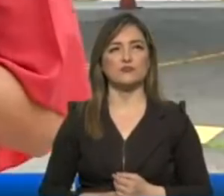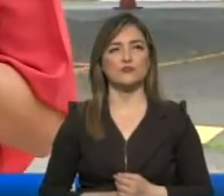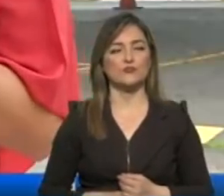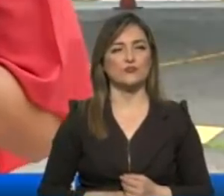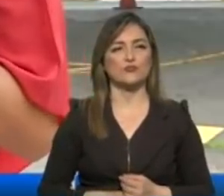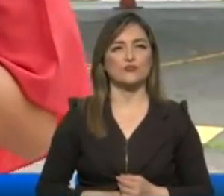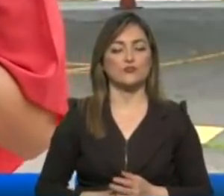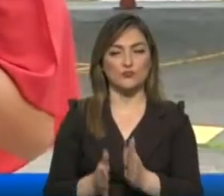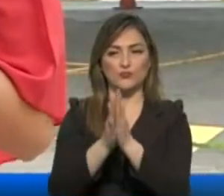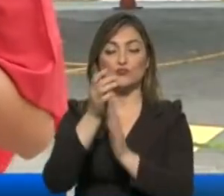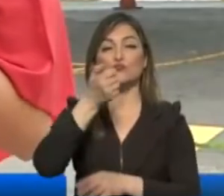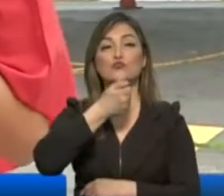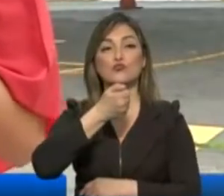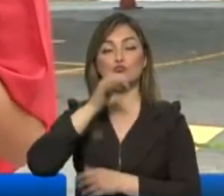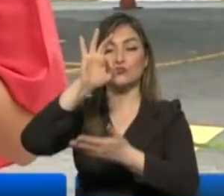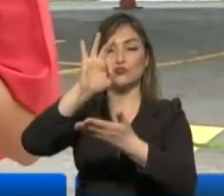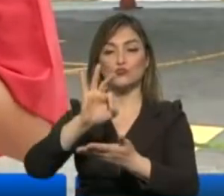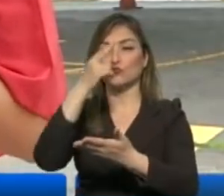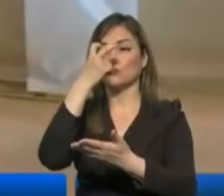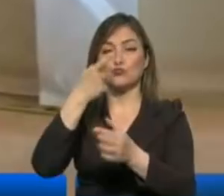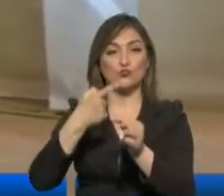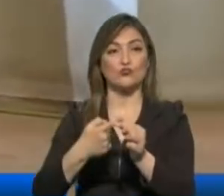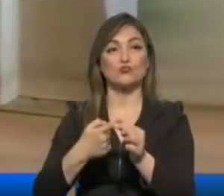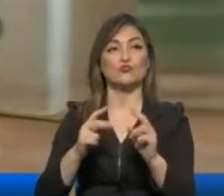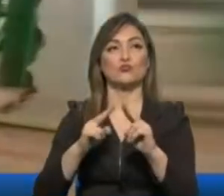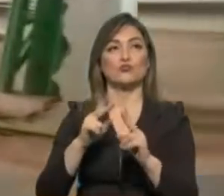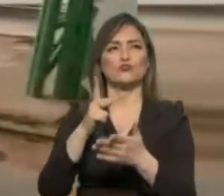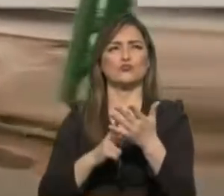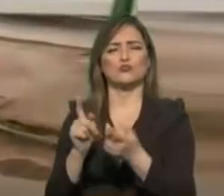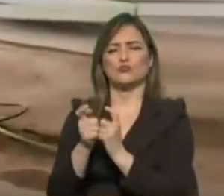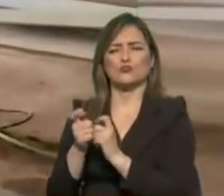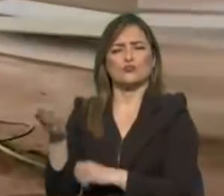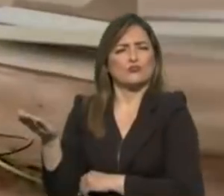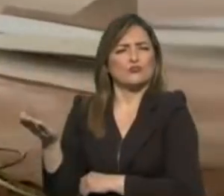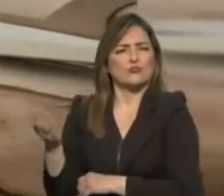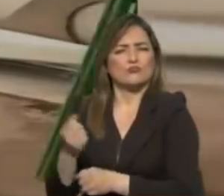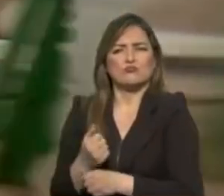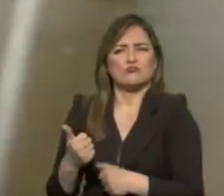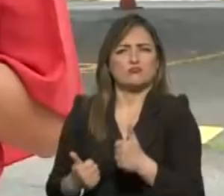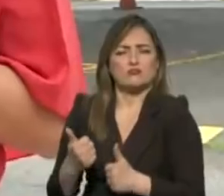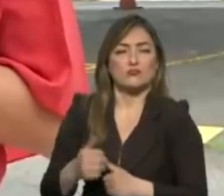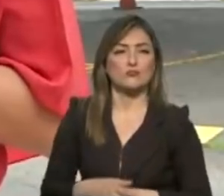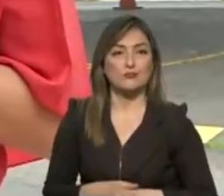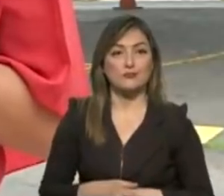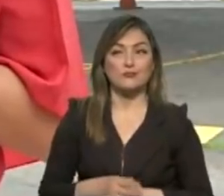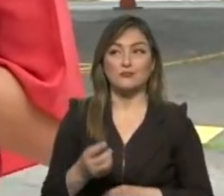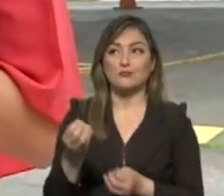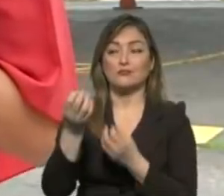así. Solicitamos una entrevista con representantes del hotel para conocer qué modificaciones se están realizando. Sin embargo, nos